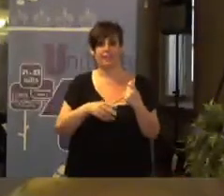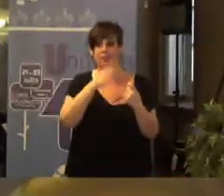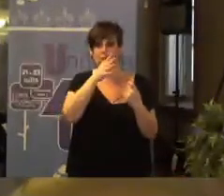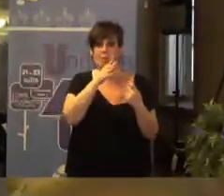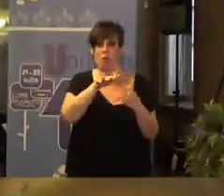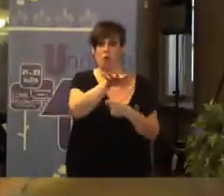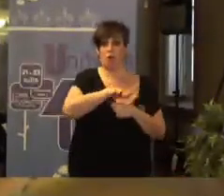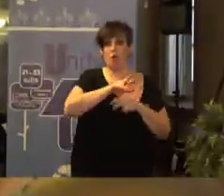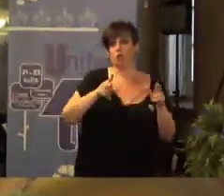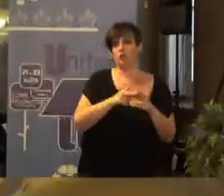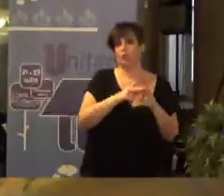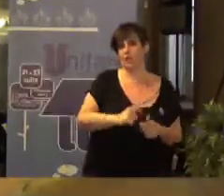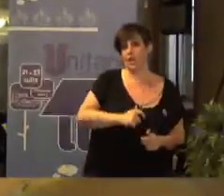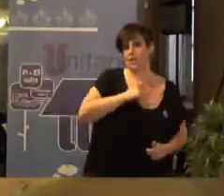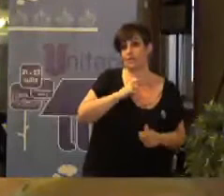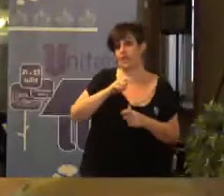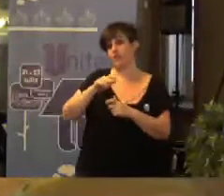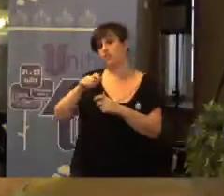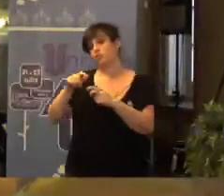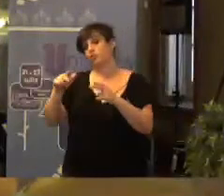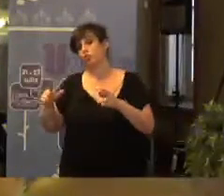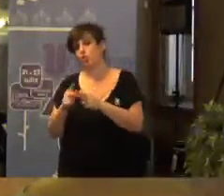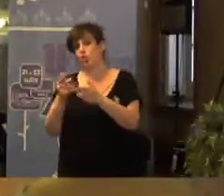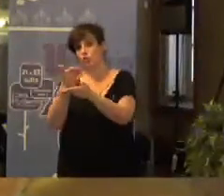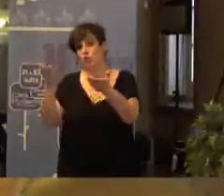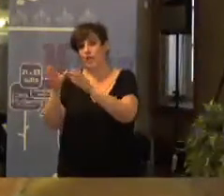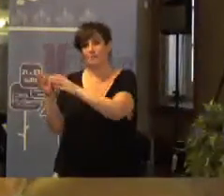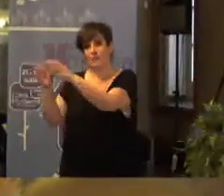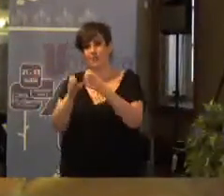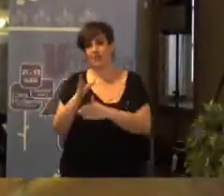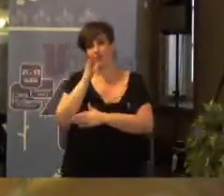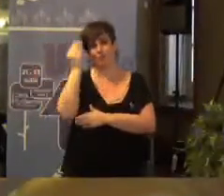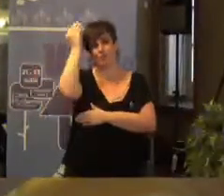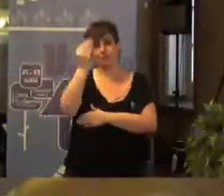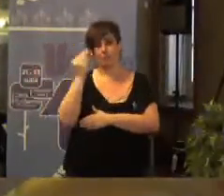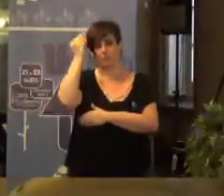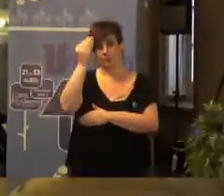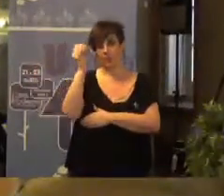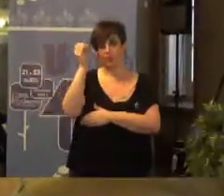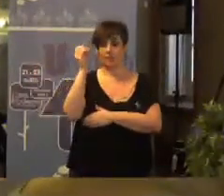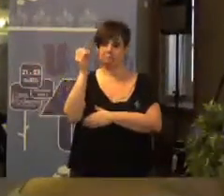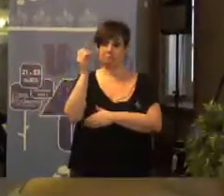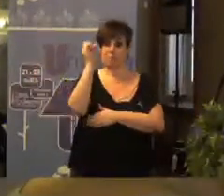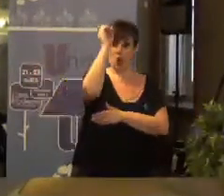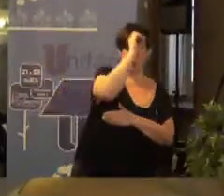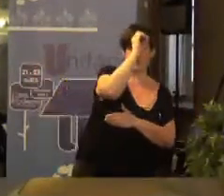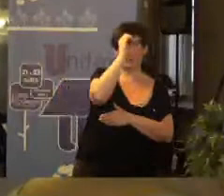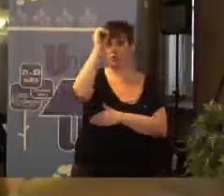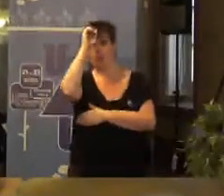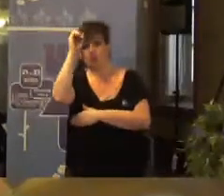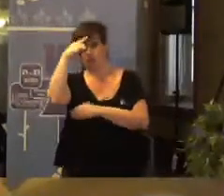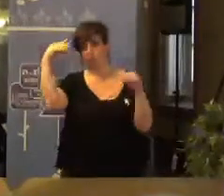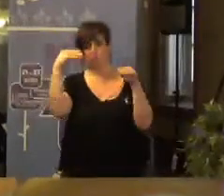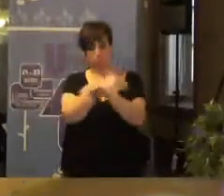o espazo partidario porque se entende que é irreconciliable a postura entre uns e outros, ou se sinta irreconciliable,